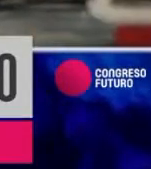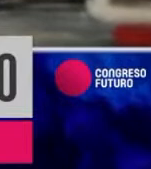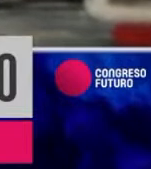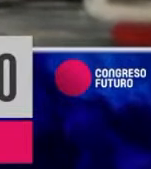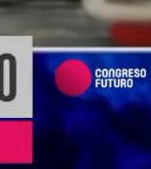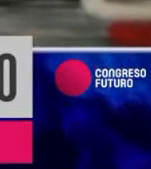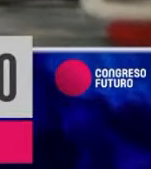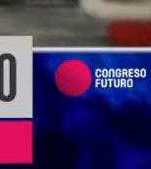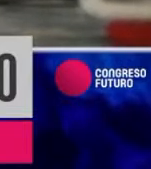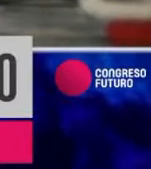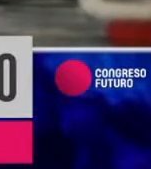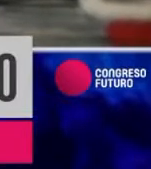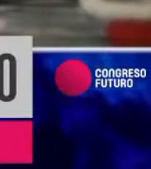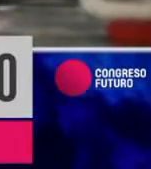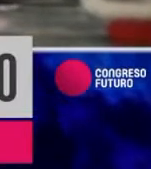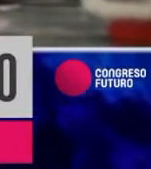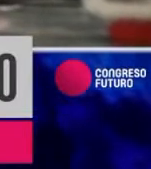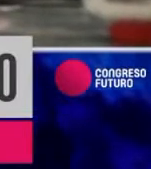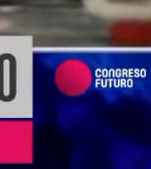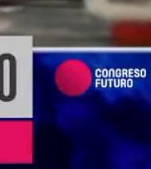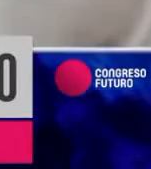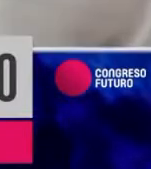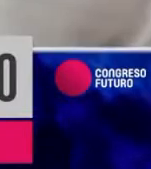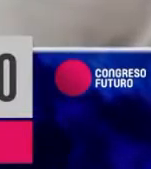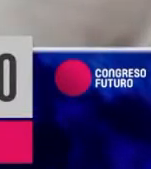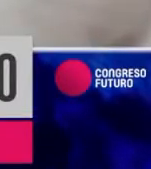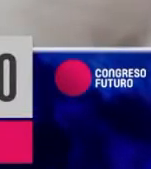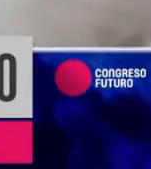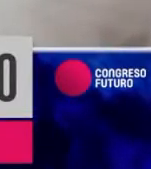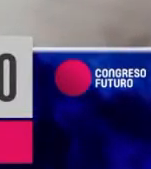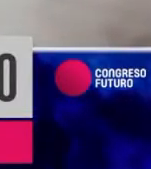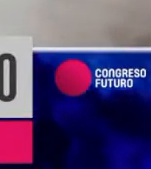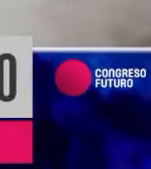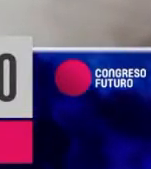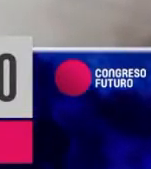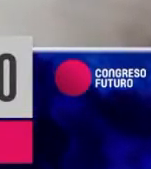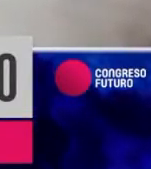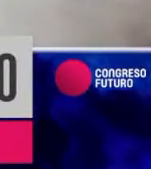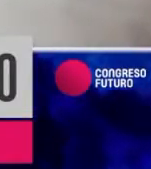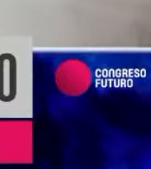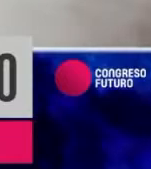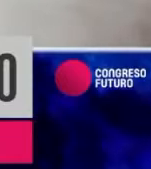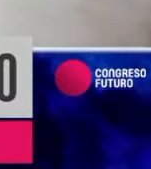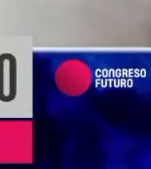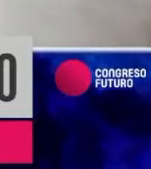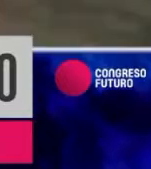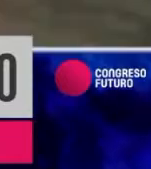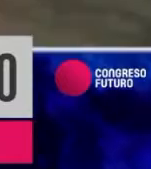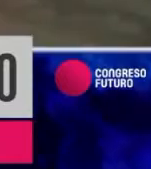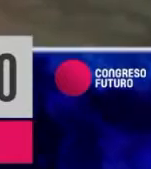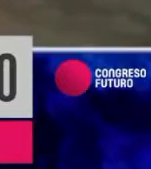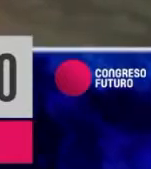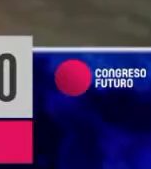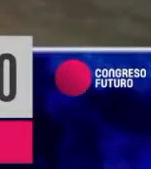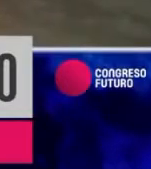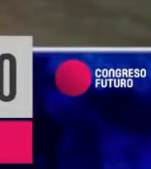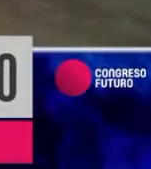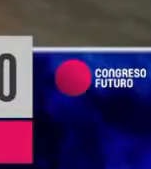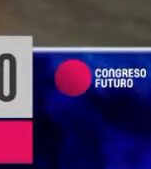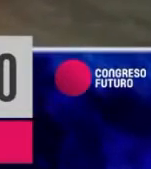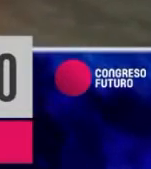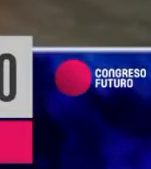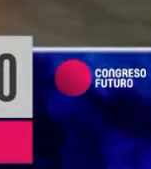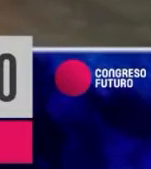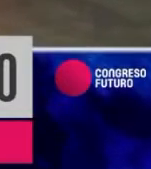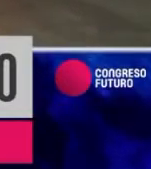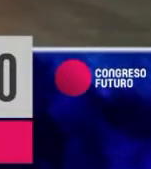los temas más importantes. ¿Por qué te cuento esto? Porque es un ejemplo de que a través de las distintas innovaciones y tecnologías se pueden